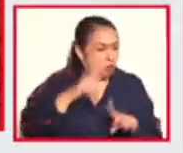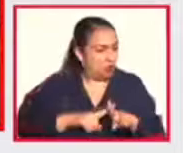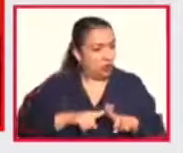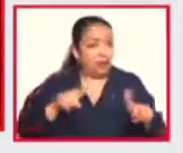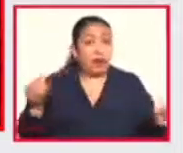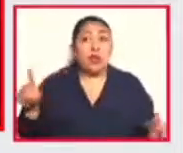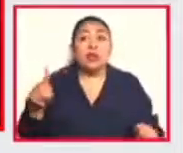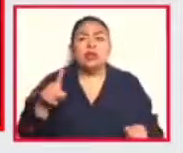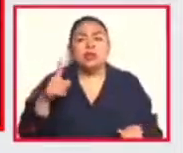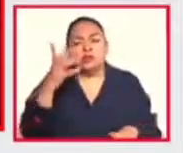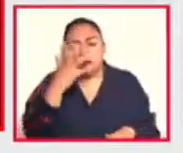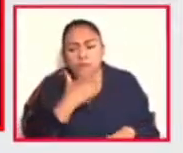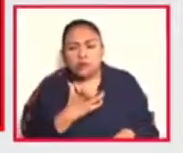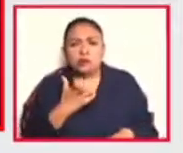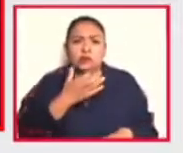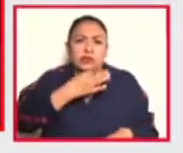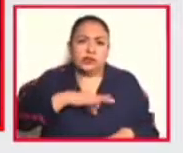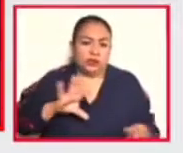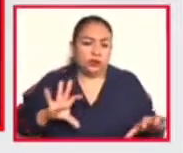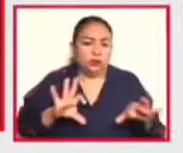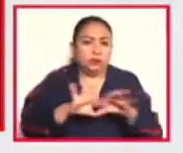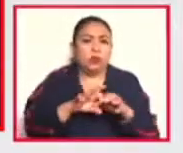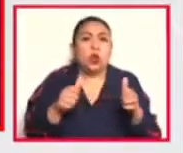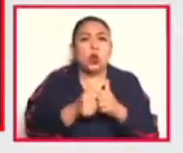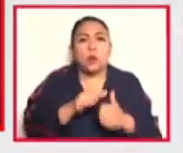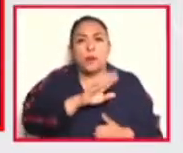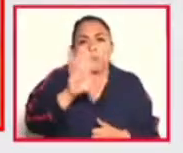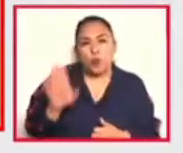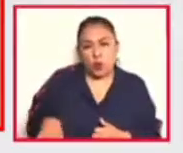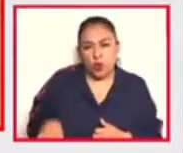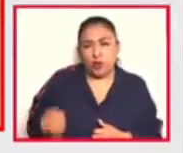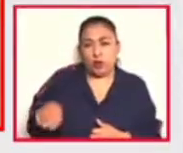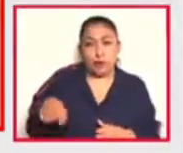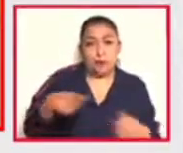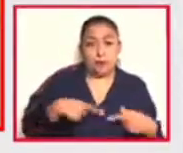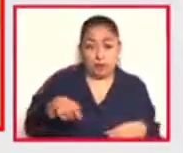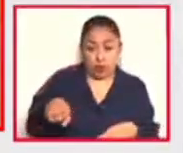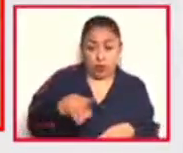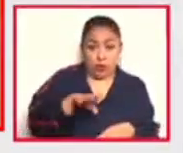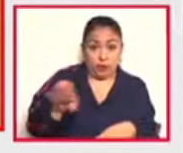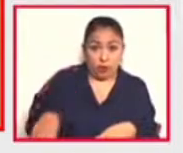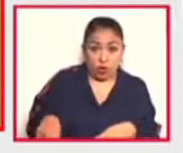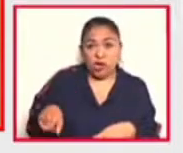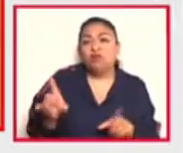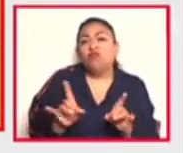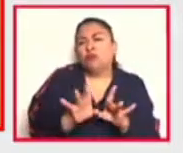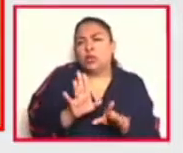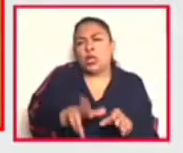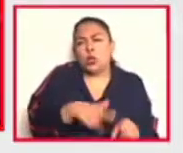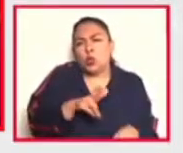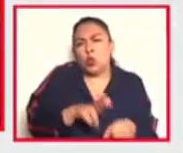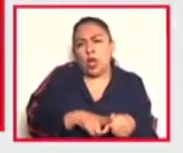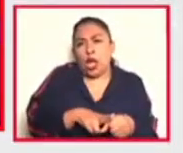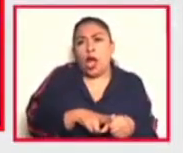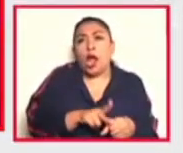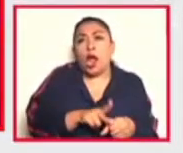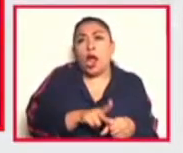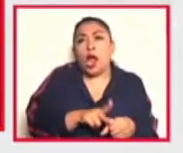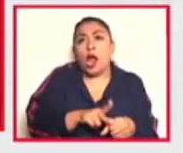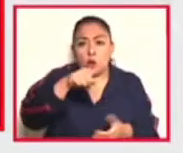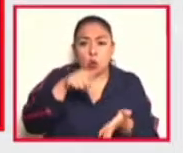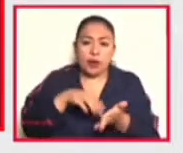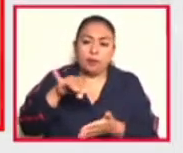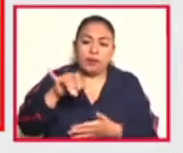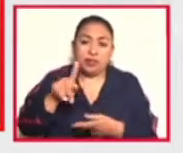y celebraciones correspondían con el motivo de la muerte del difunto. Quienes morían por causa natural partían hacia Mictlán, los ahogados